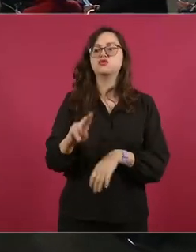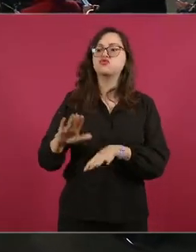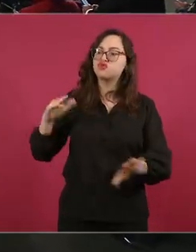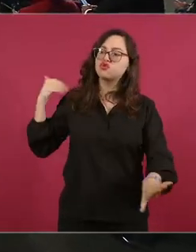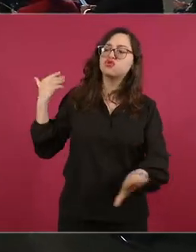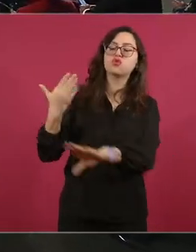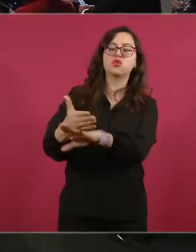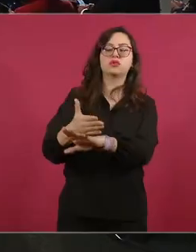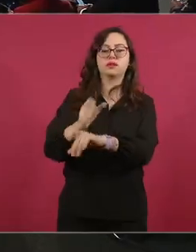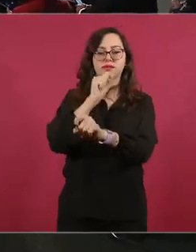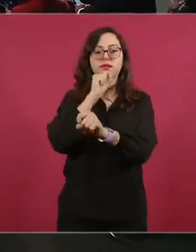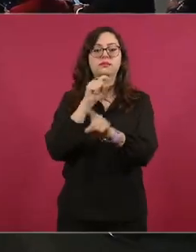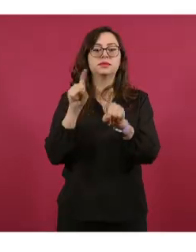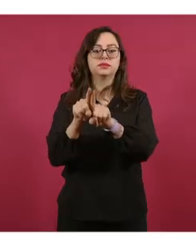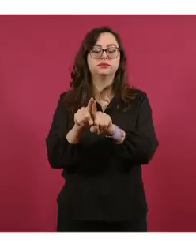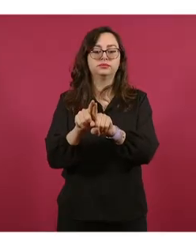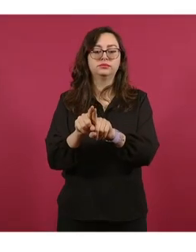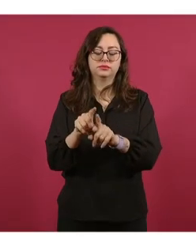Esto es